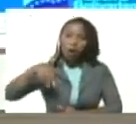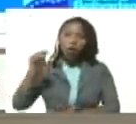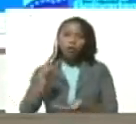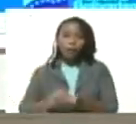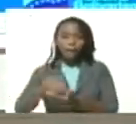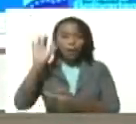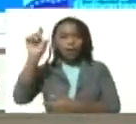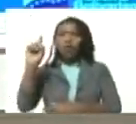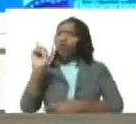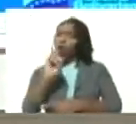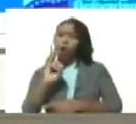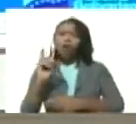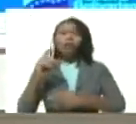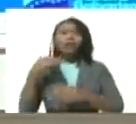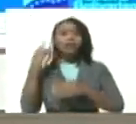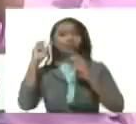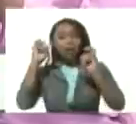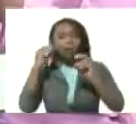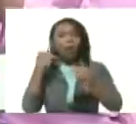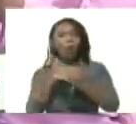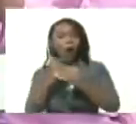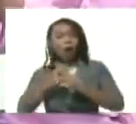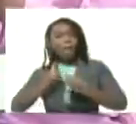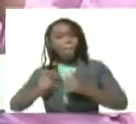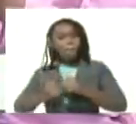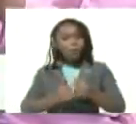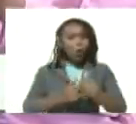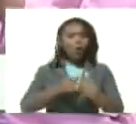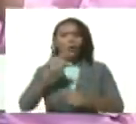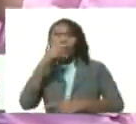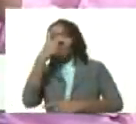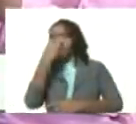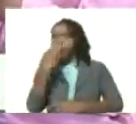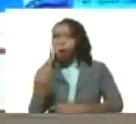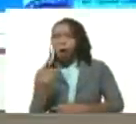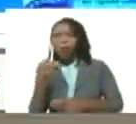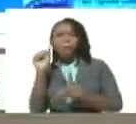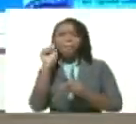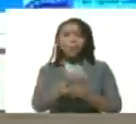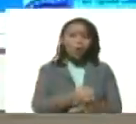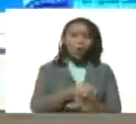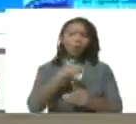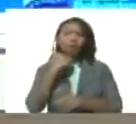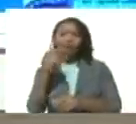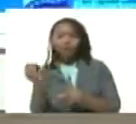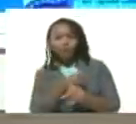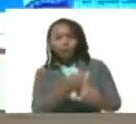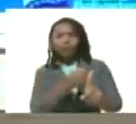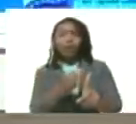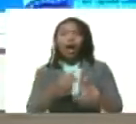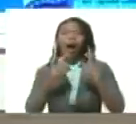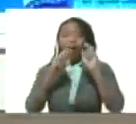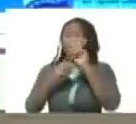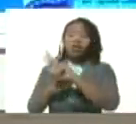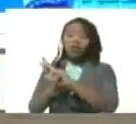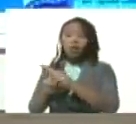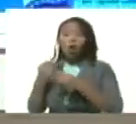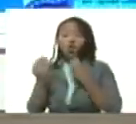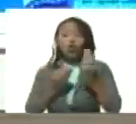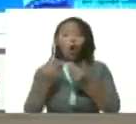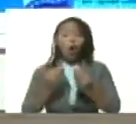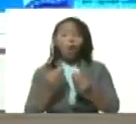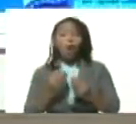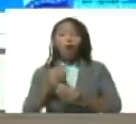de persecución, de criminalización de la pobreza. Allí vimos también, en el 2019, una congresista